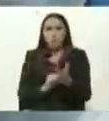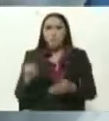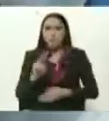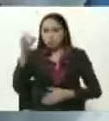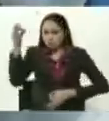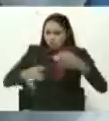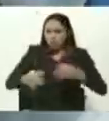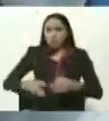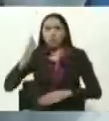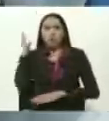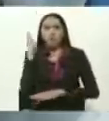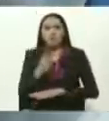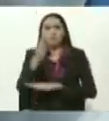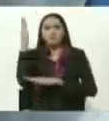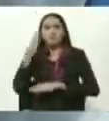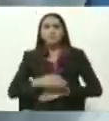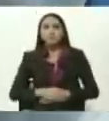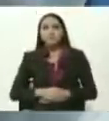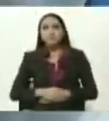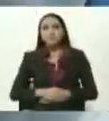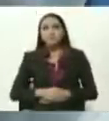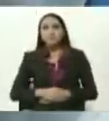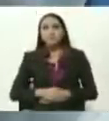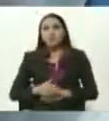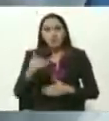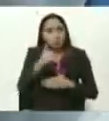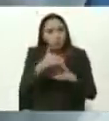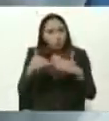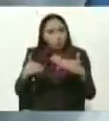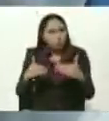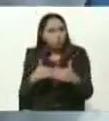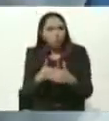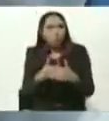justicia venezolana, y que no se encubran con